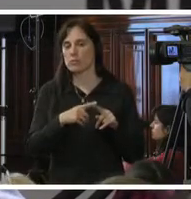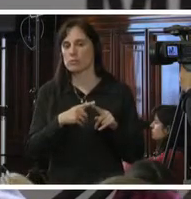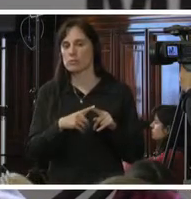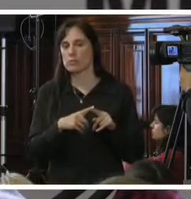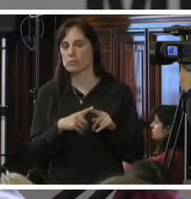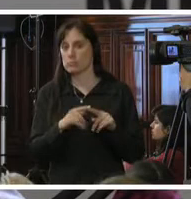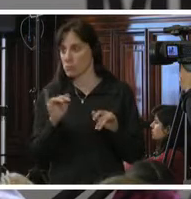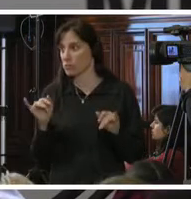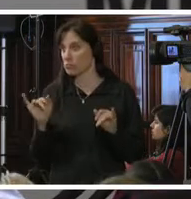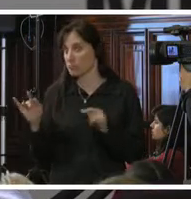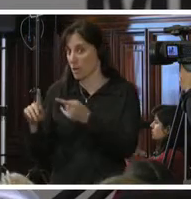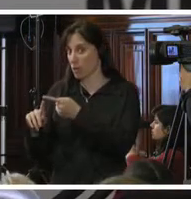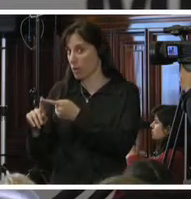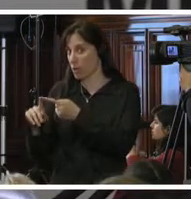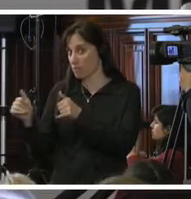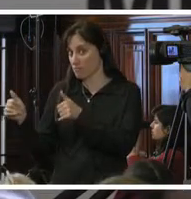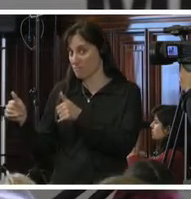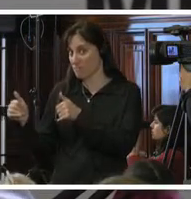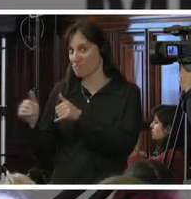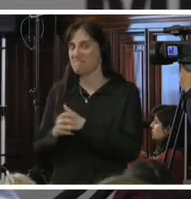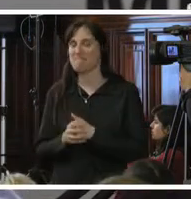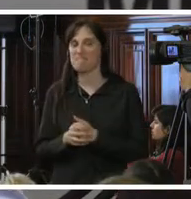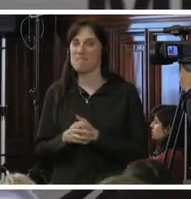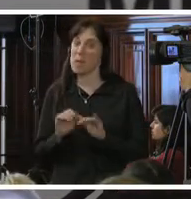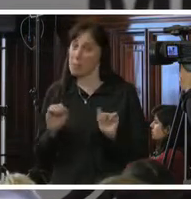Maybe, no, maybe four?